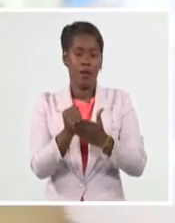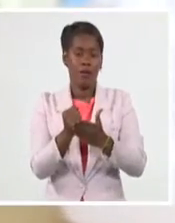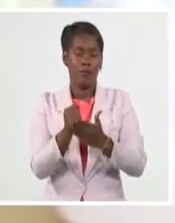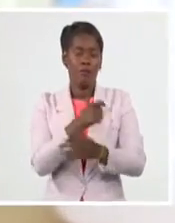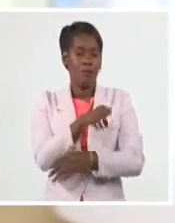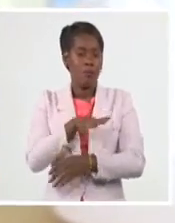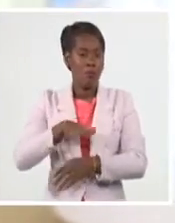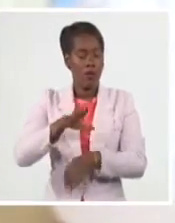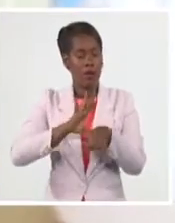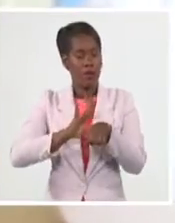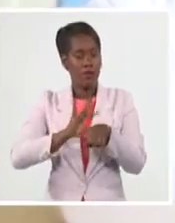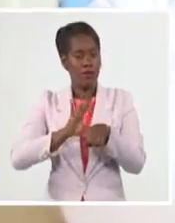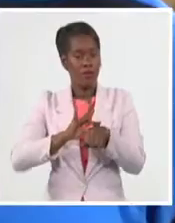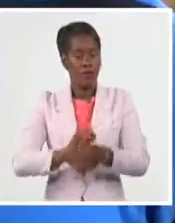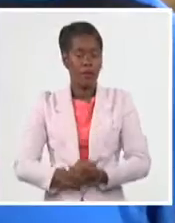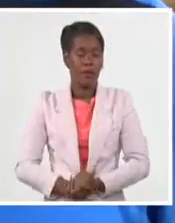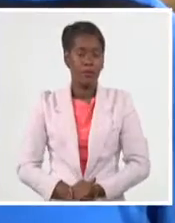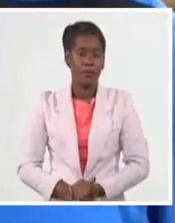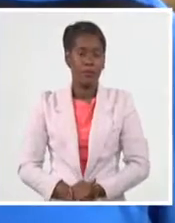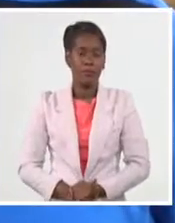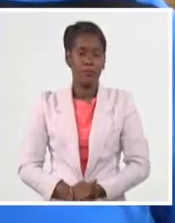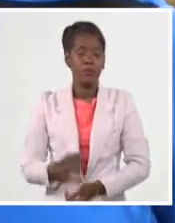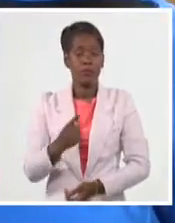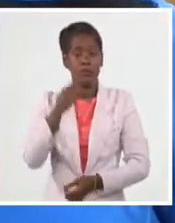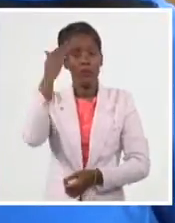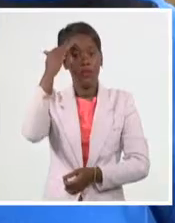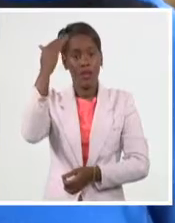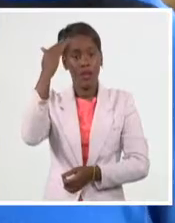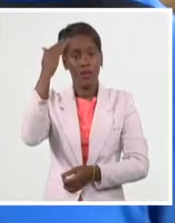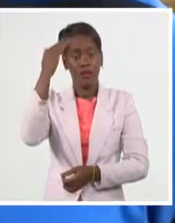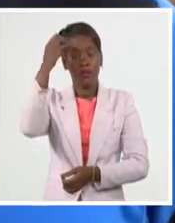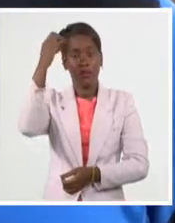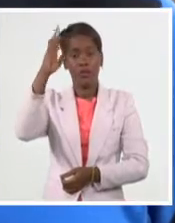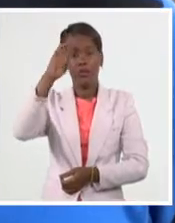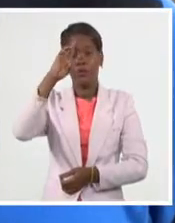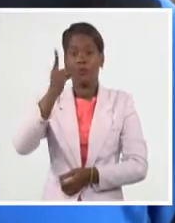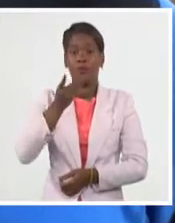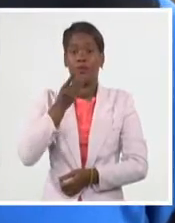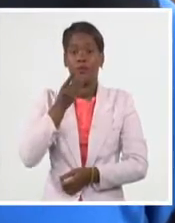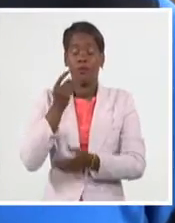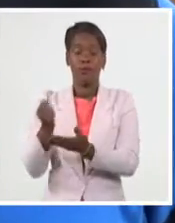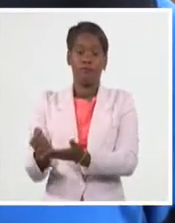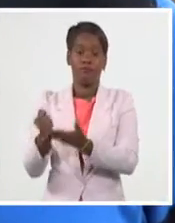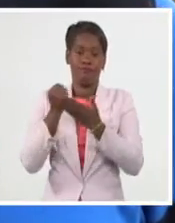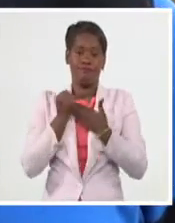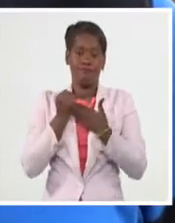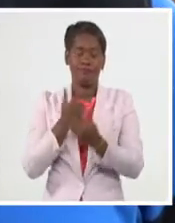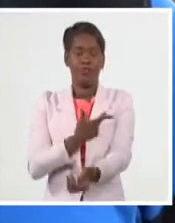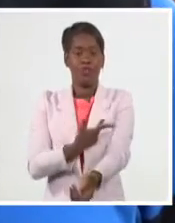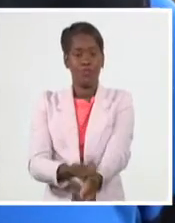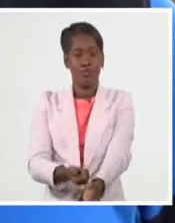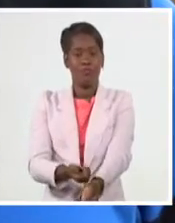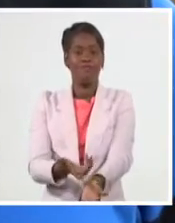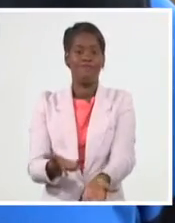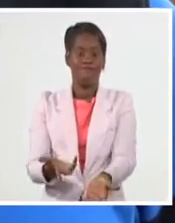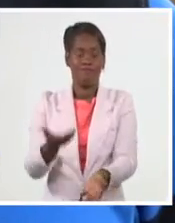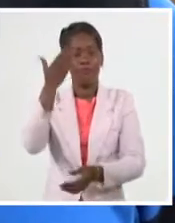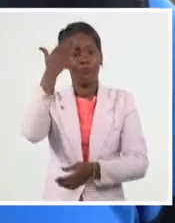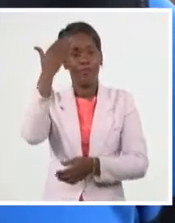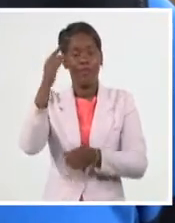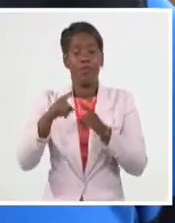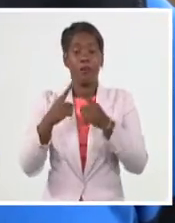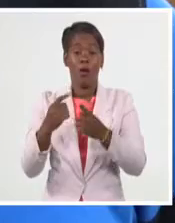o con secuelas post-COVID. Nosotros agradecemos al gobierno de República Dominicana este gesto que ha tenido con nuestro gobierno y